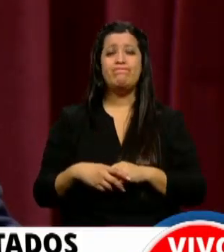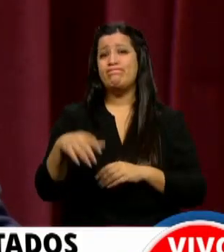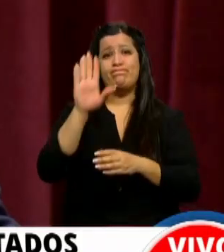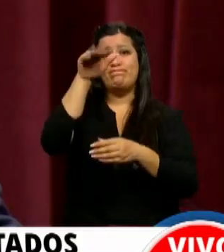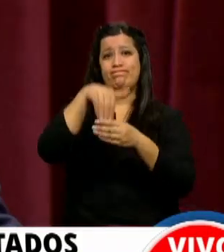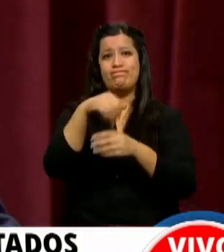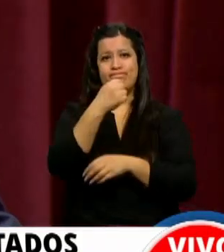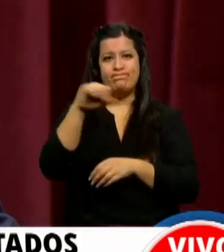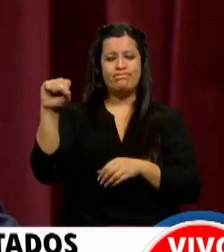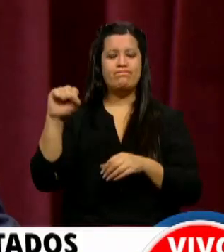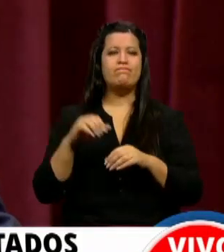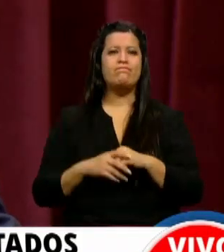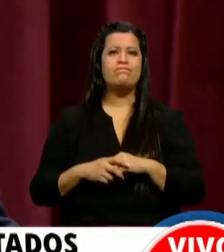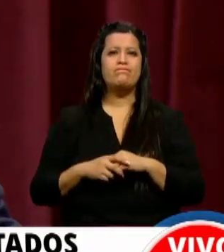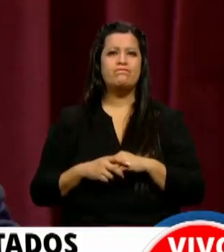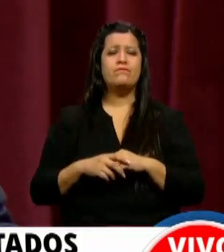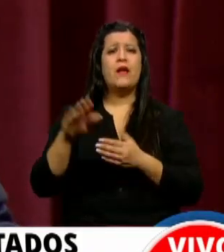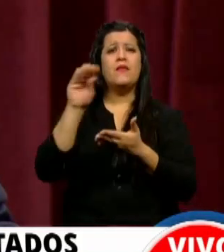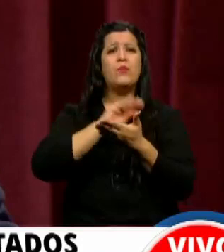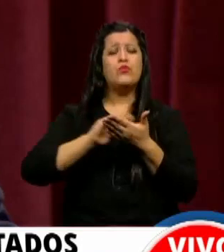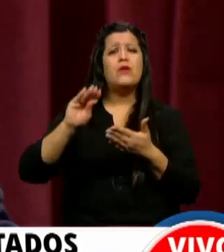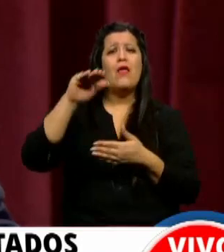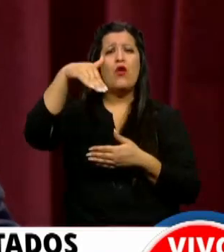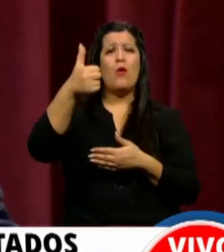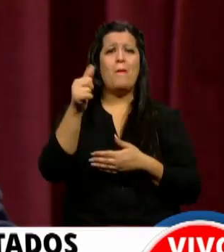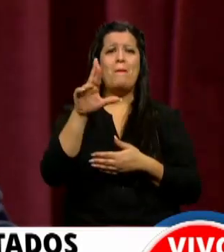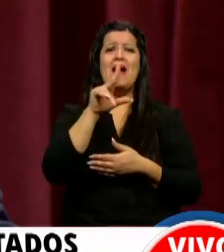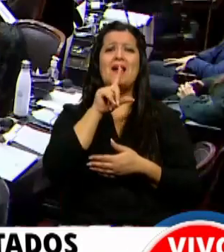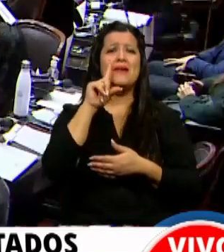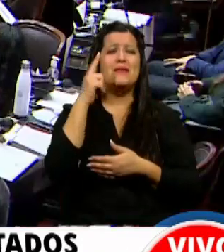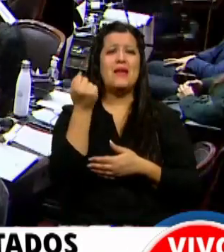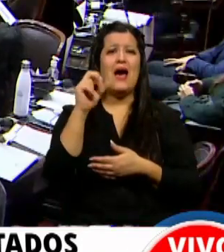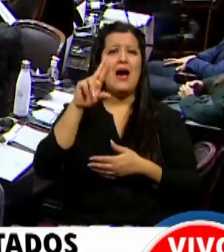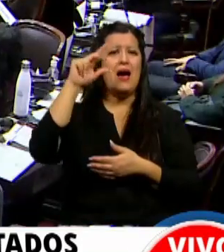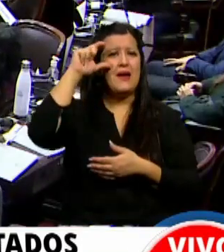Ausente a la hora de votar. Diputado José Luis Martiarena.